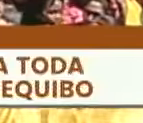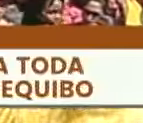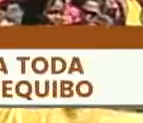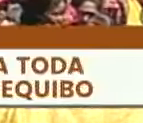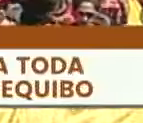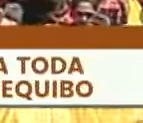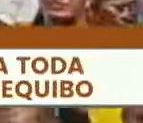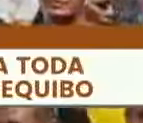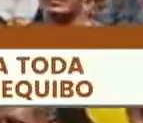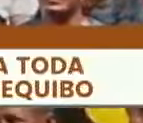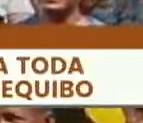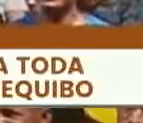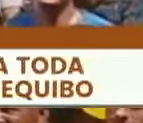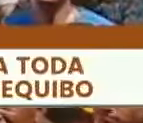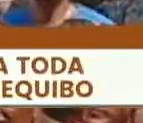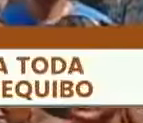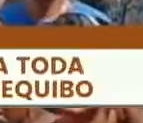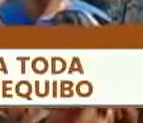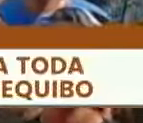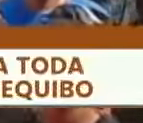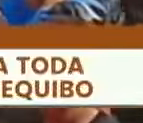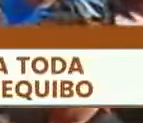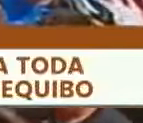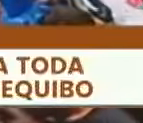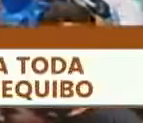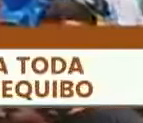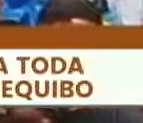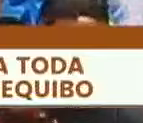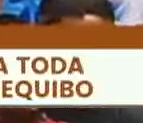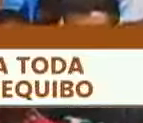Guarao, consultas aquí Tiago Tai, Saba.